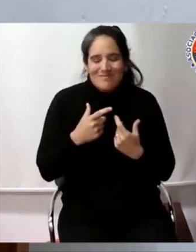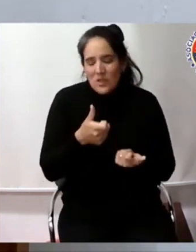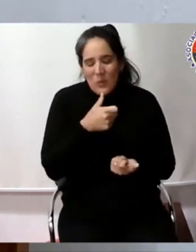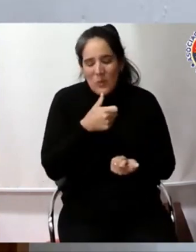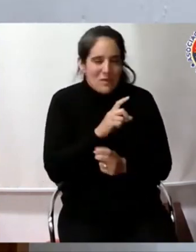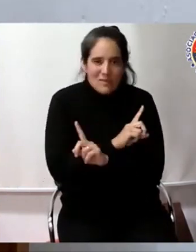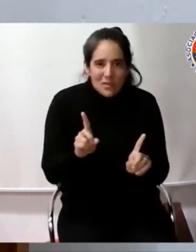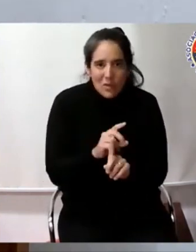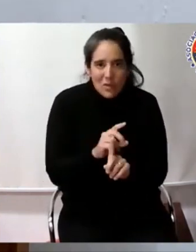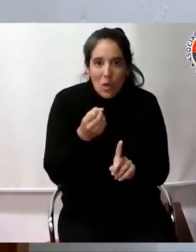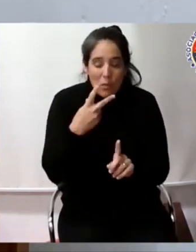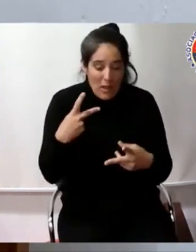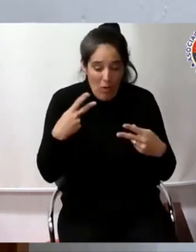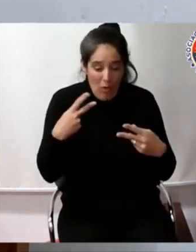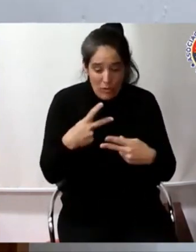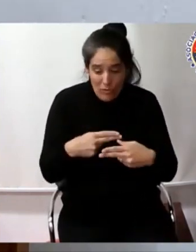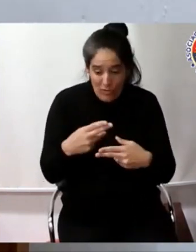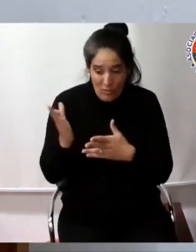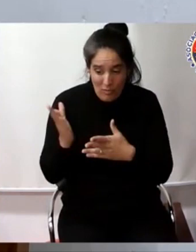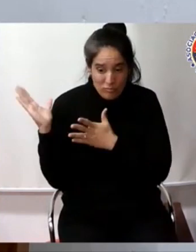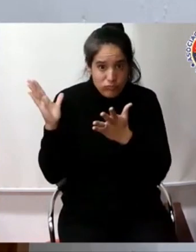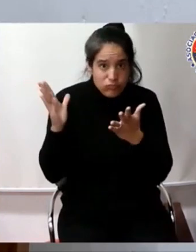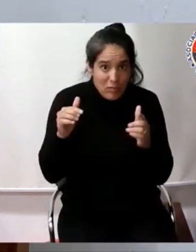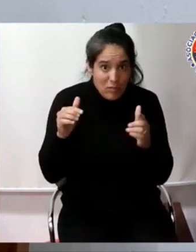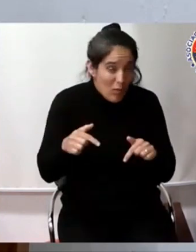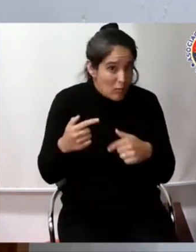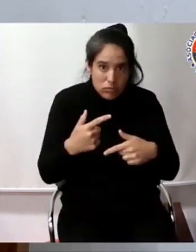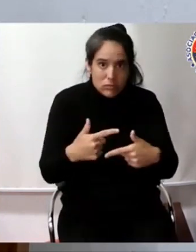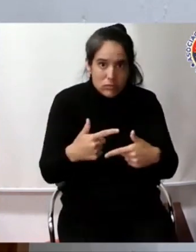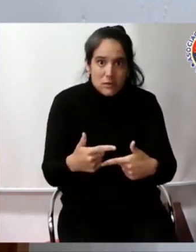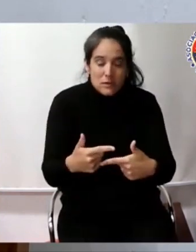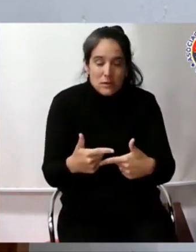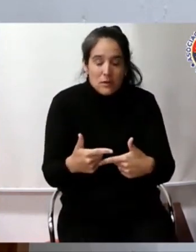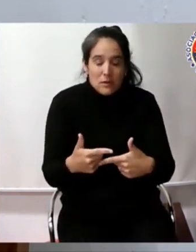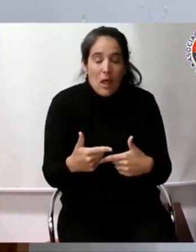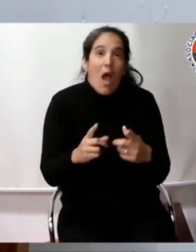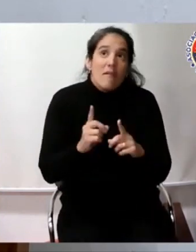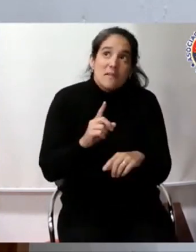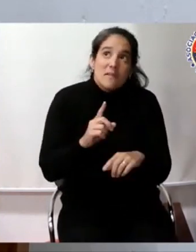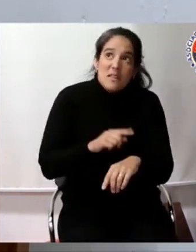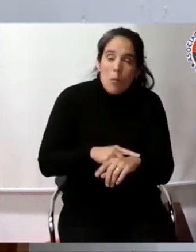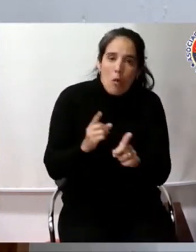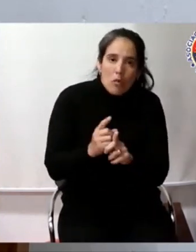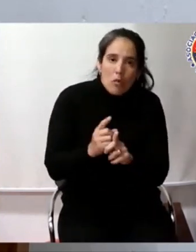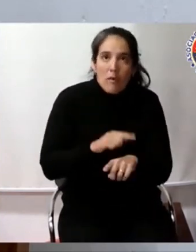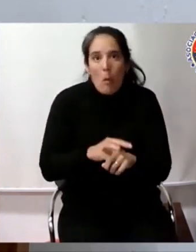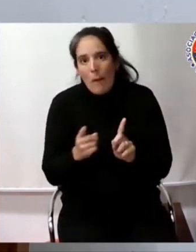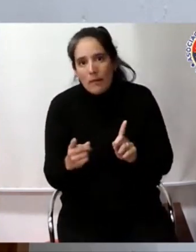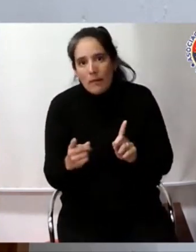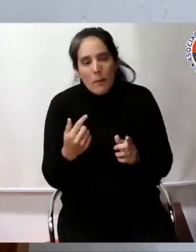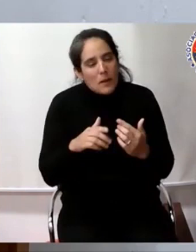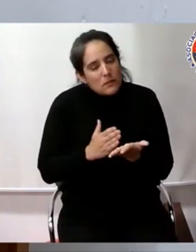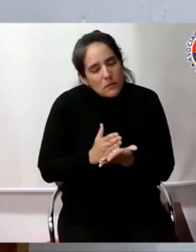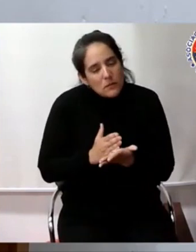ya que los microcortes hasta el día de hoy no han cesado a veces más a veces menos pero periódicamente